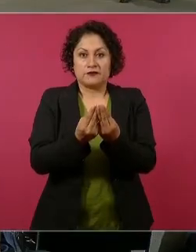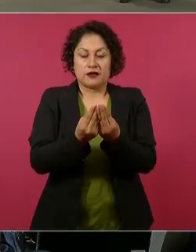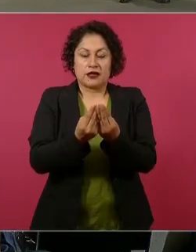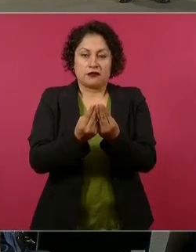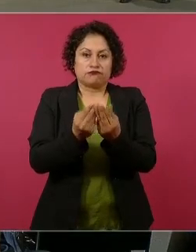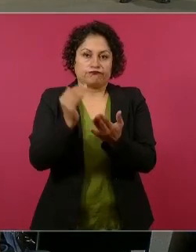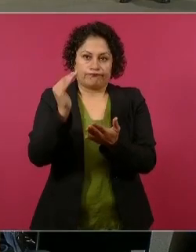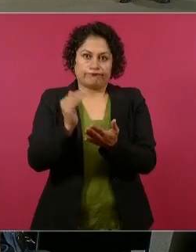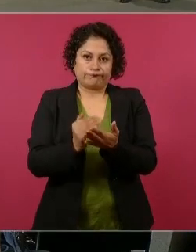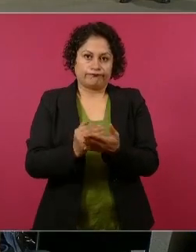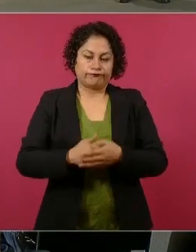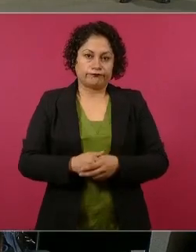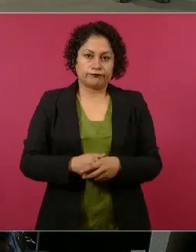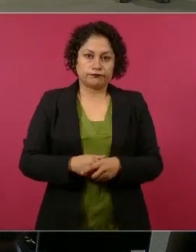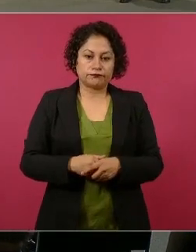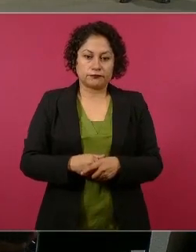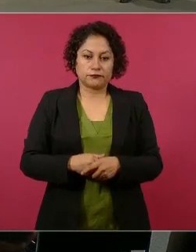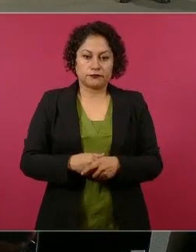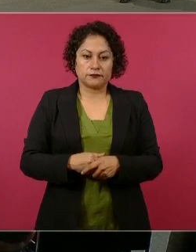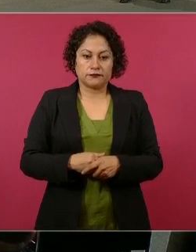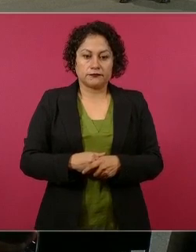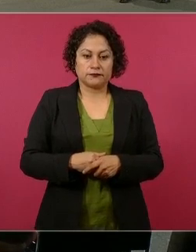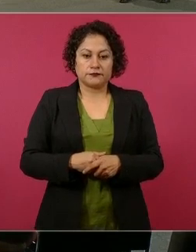desatado. Miren,